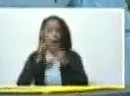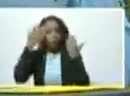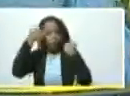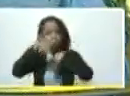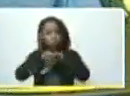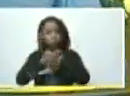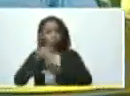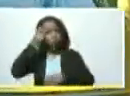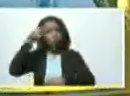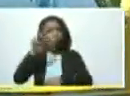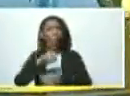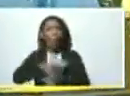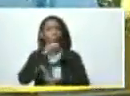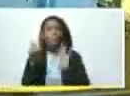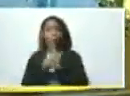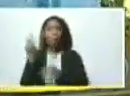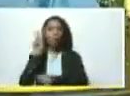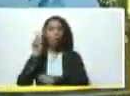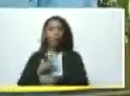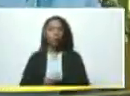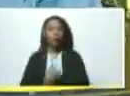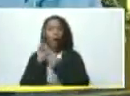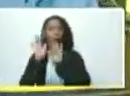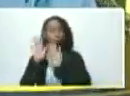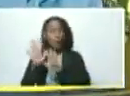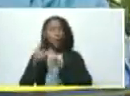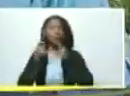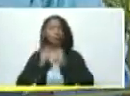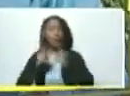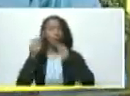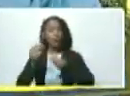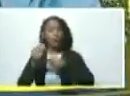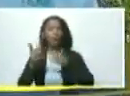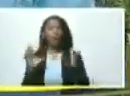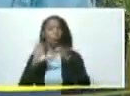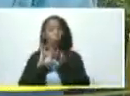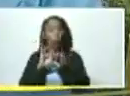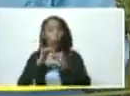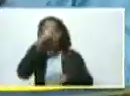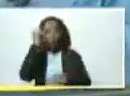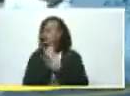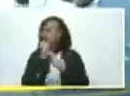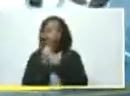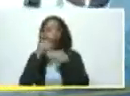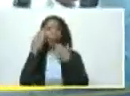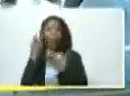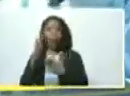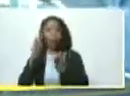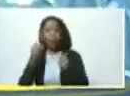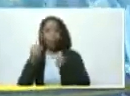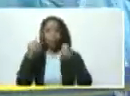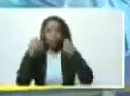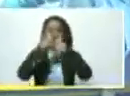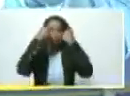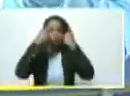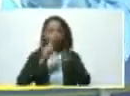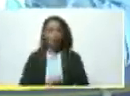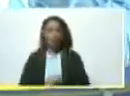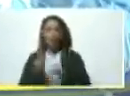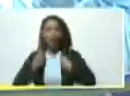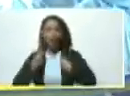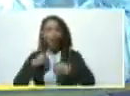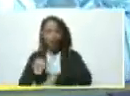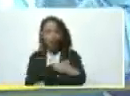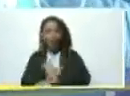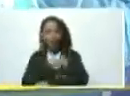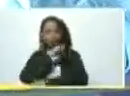al pueblo. Uniendo la nación venezolana. De eso se trata, de eso uniendo. Se trata. Tenemos que unirnos para trabajar. De eso se trata, presidente. Chócala ahí. Que viva la calle Gracias, Silvia.